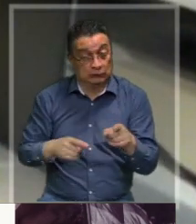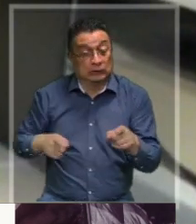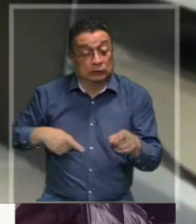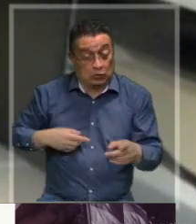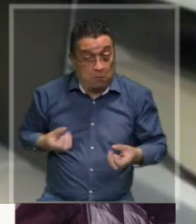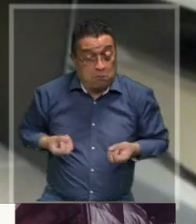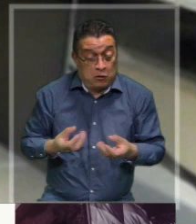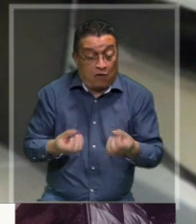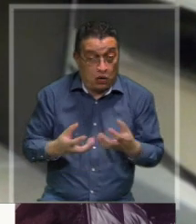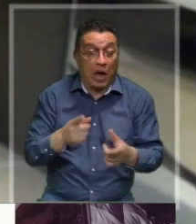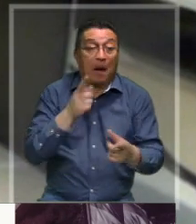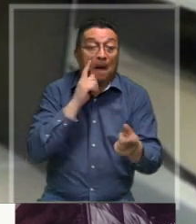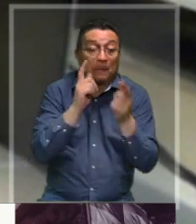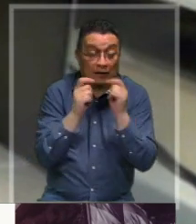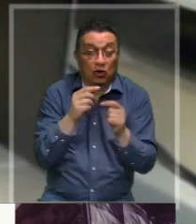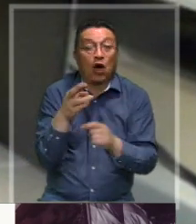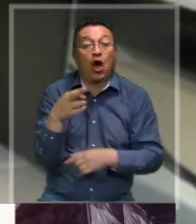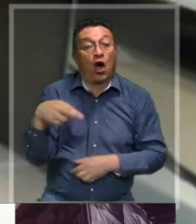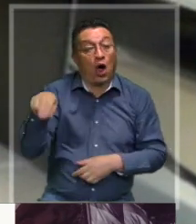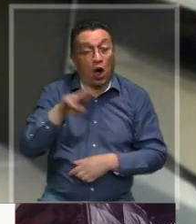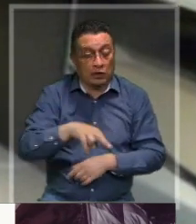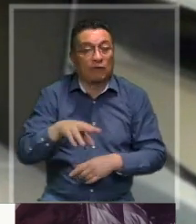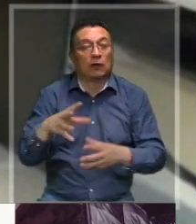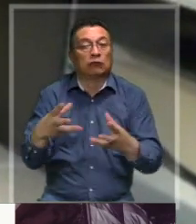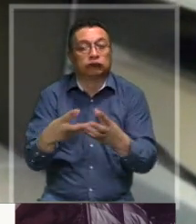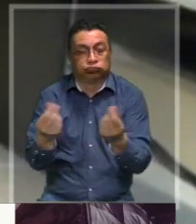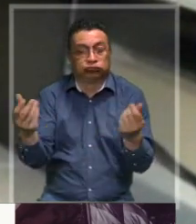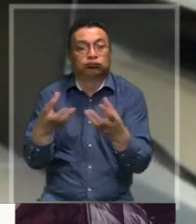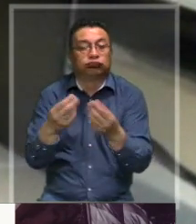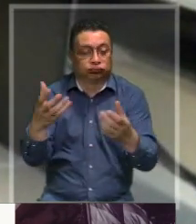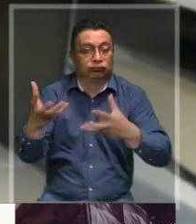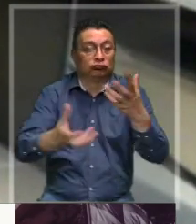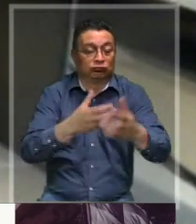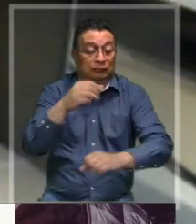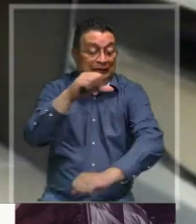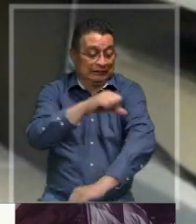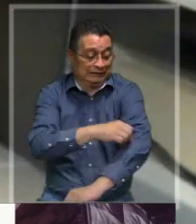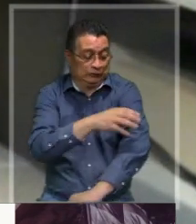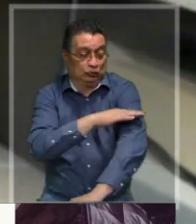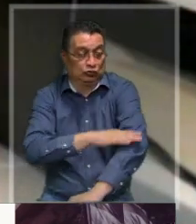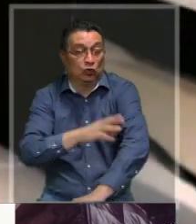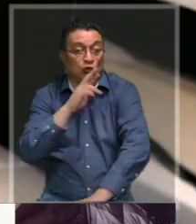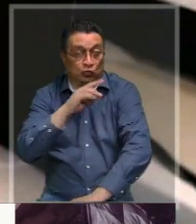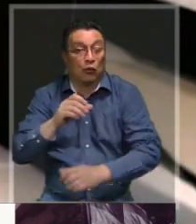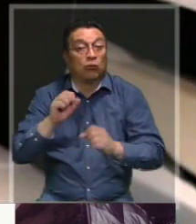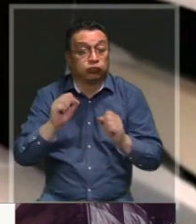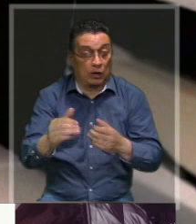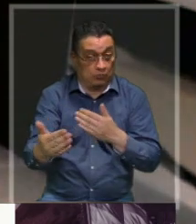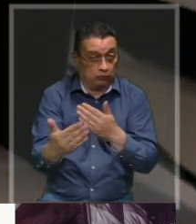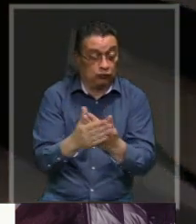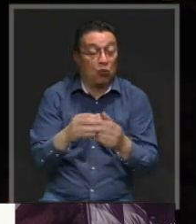que el riesgo de que desaparezcan algunos asentamientos rurales en la zona centro y centro sur se incremente.